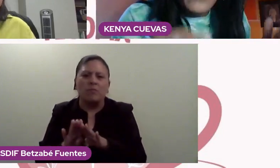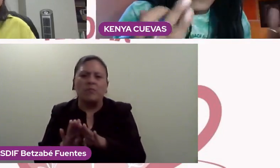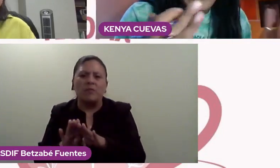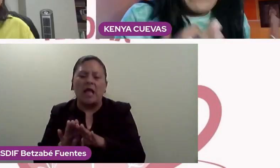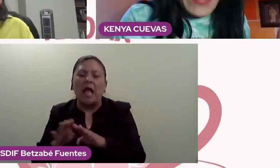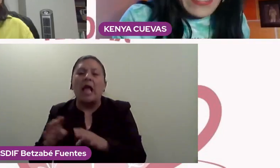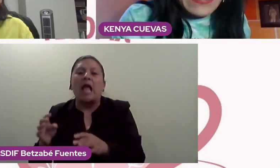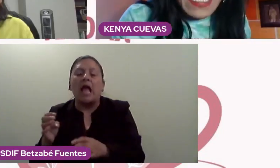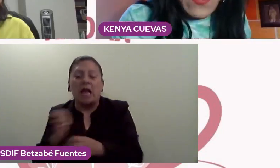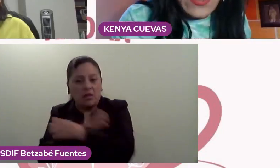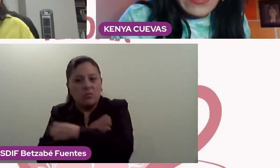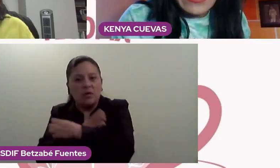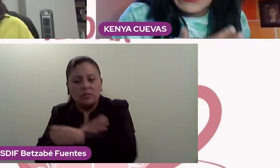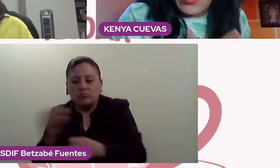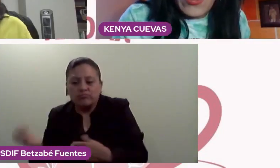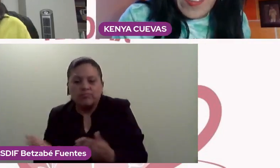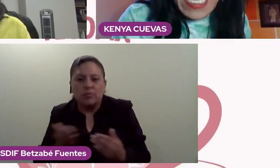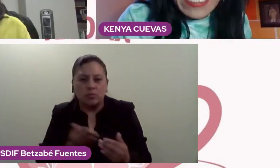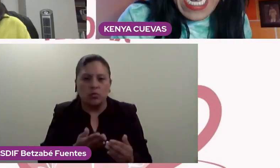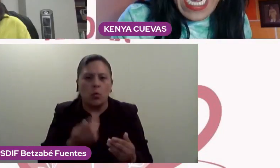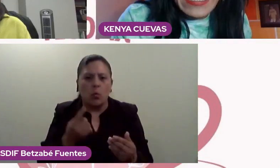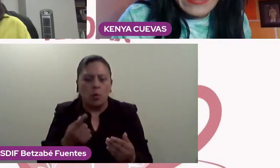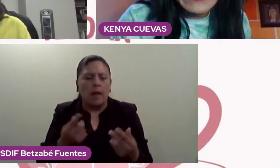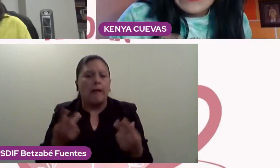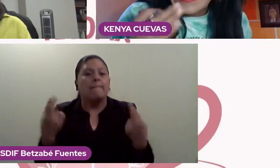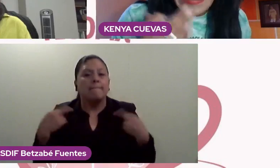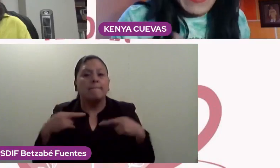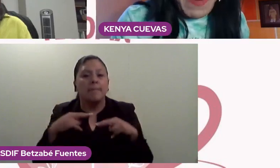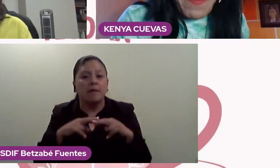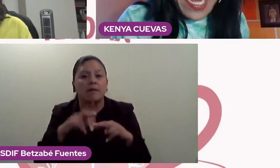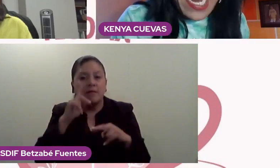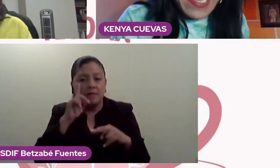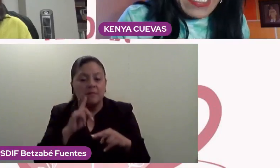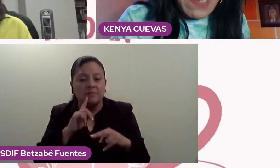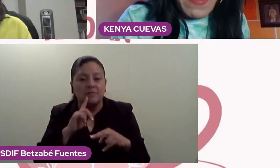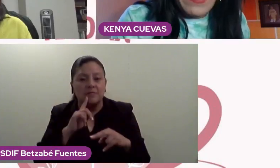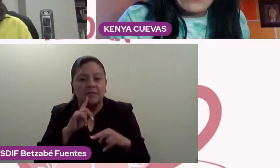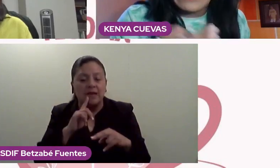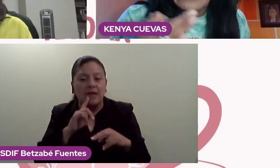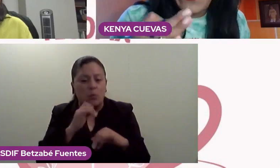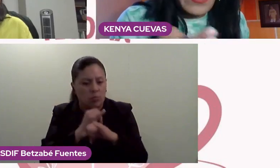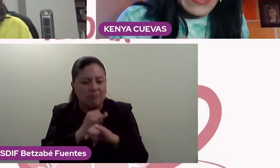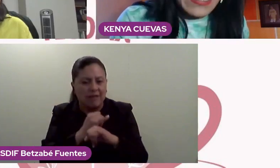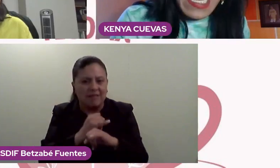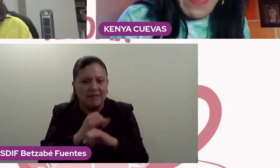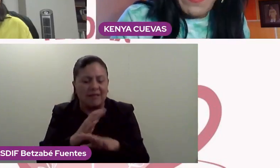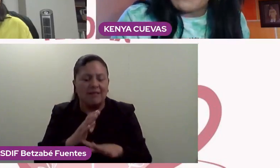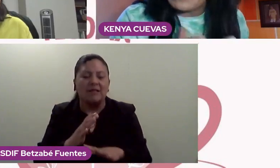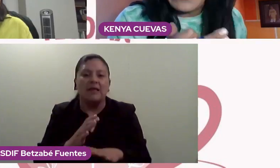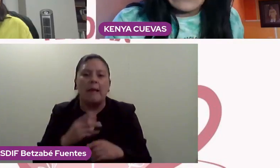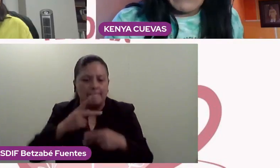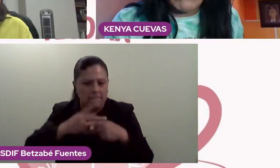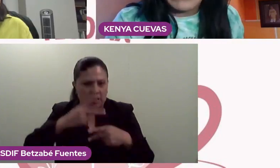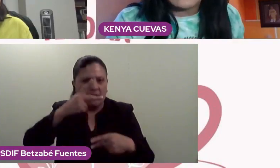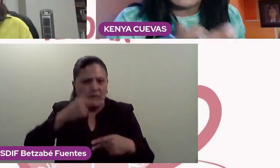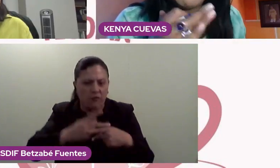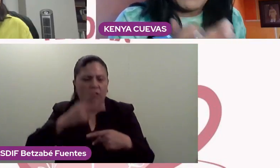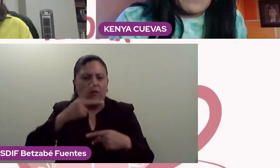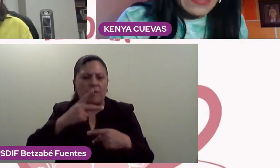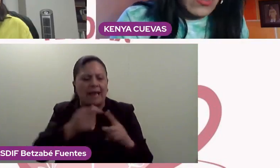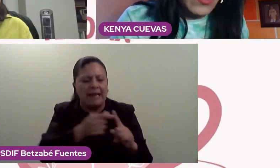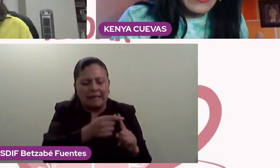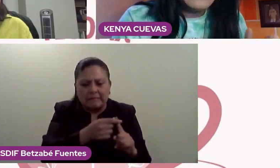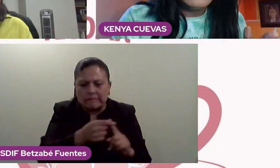ciberescuelas, una maestra docente que todos los días les da clases, las prepara desde alfabetización, las guía en la primaria, en la secundaria,